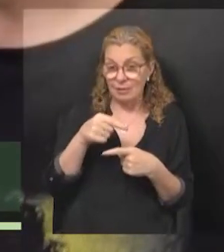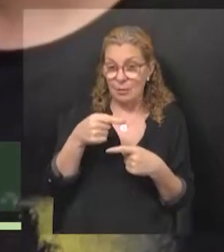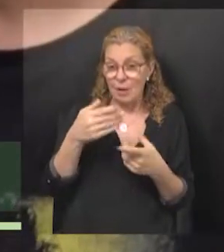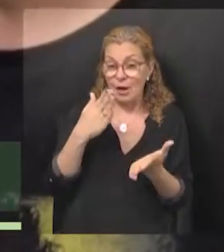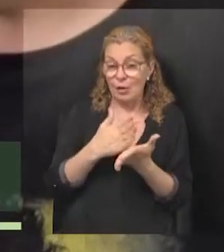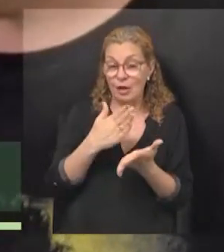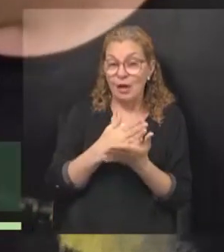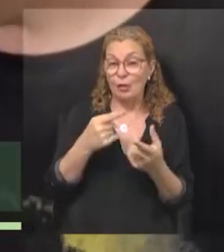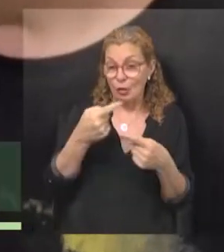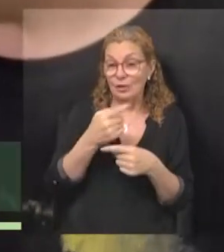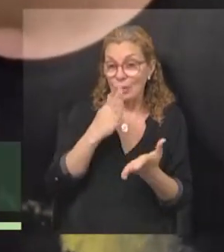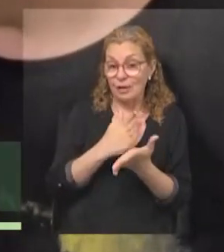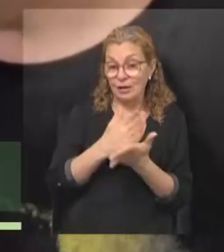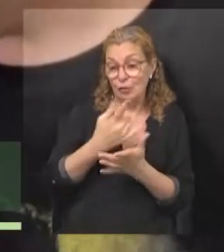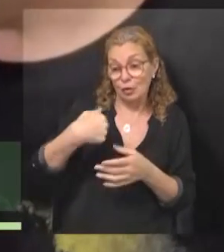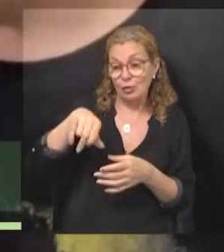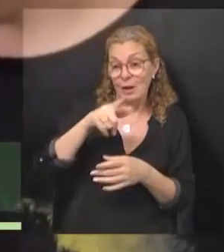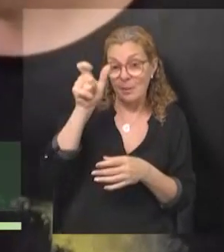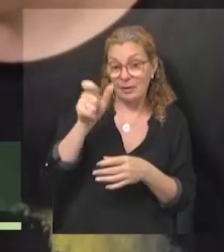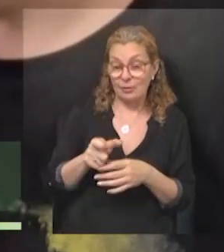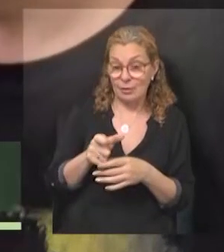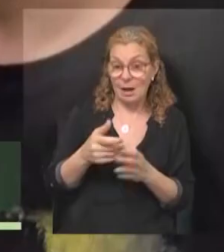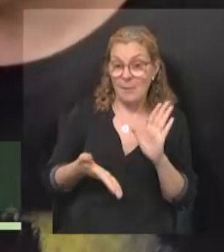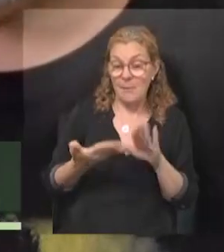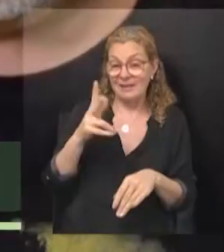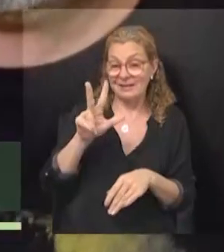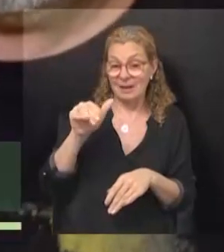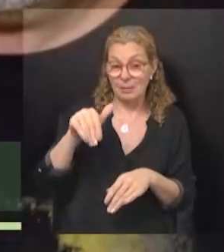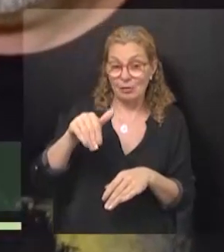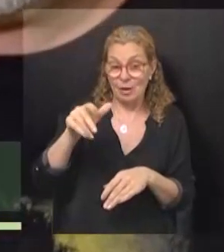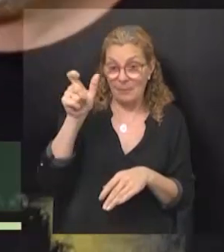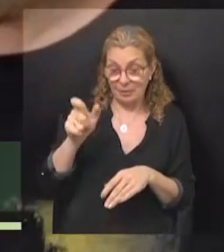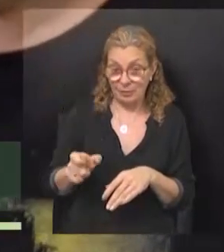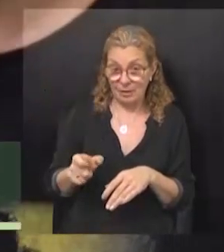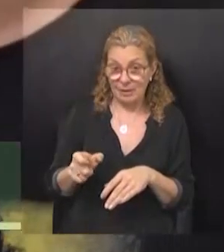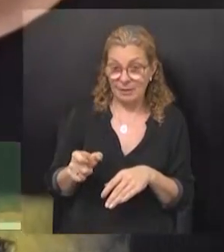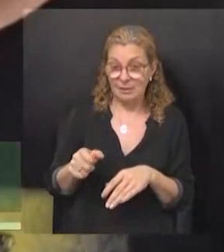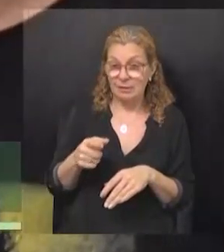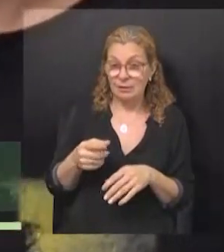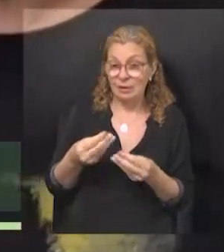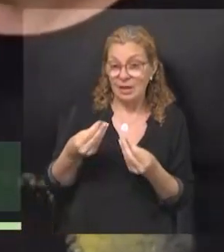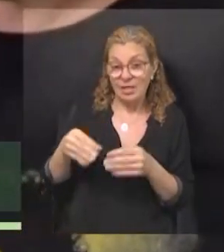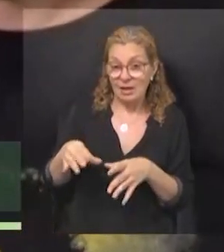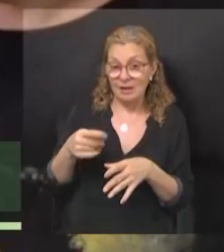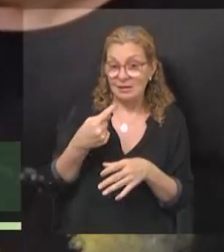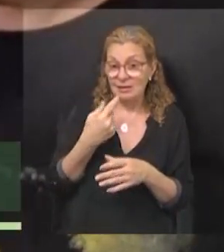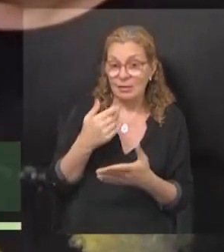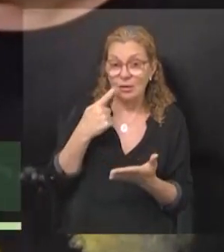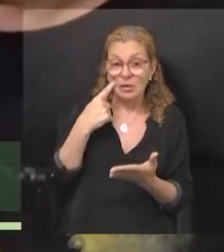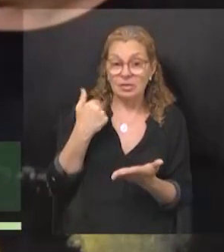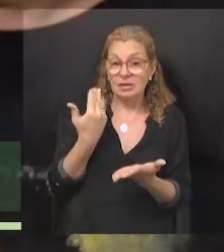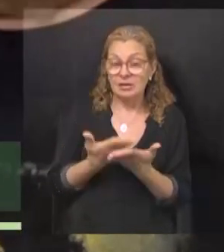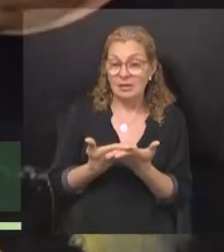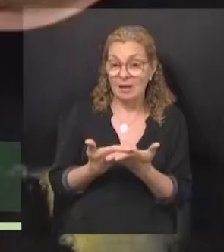derechos de una ciudadanía entera no de más de 3 millones de personas lo que nos deja expuesto a que esto que te nombraba de